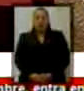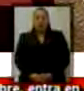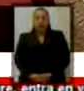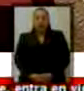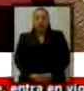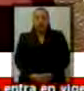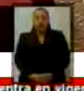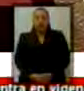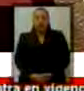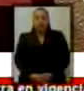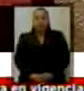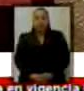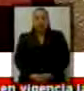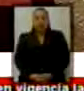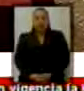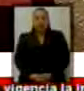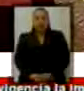Gracias.